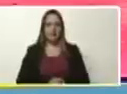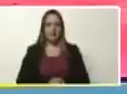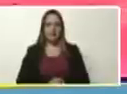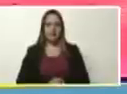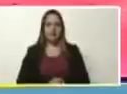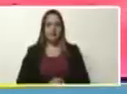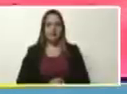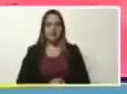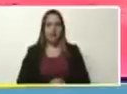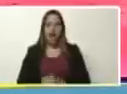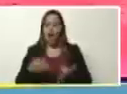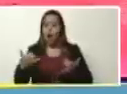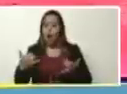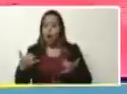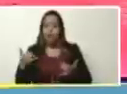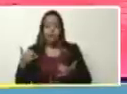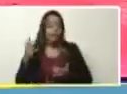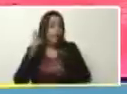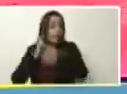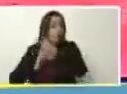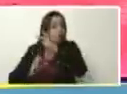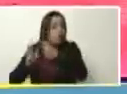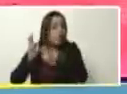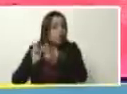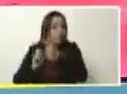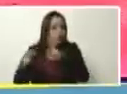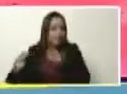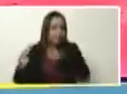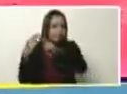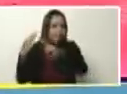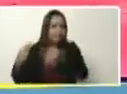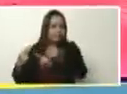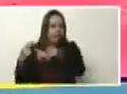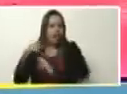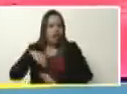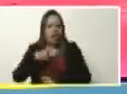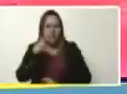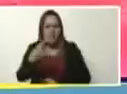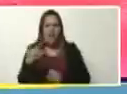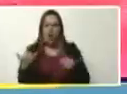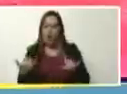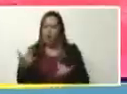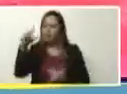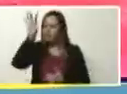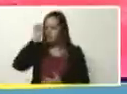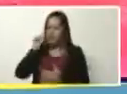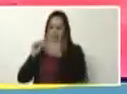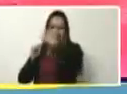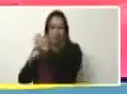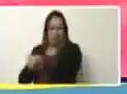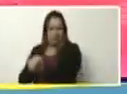Y nos estamos escuchando. Y puedo decir aún más, nos estamos entendiendo.